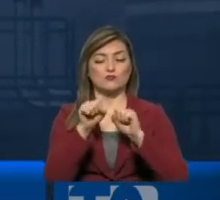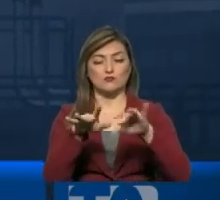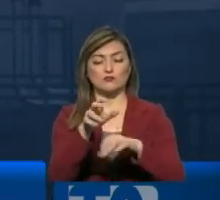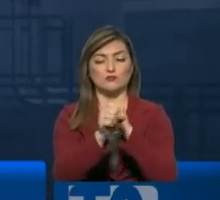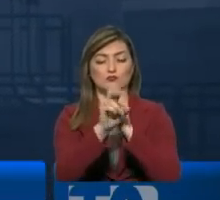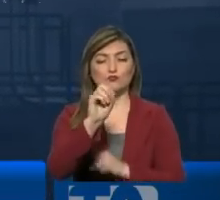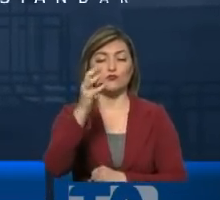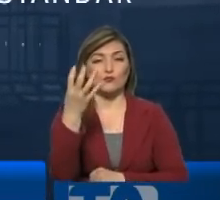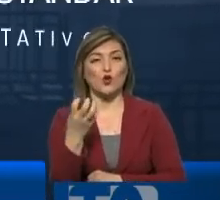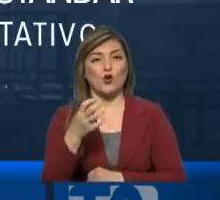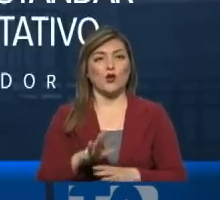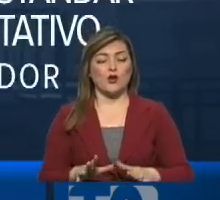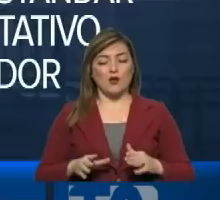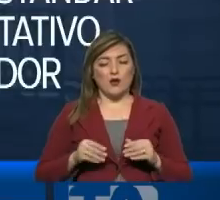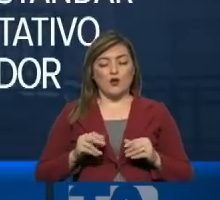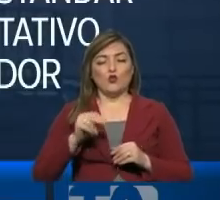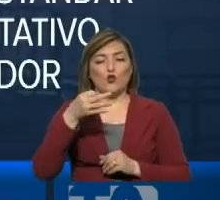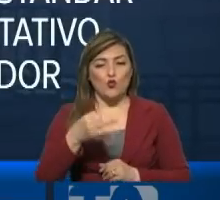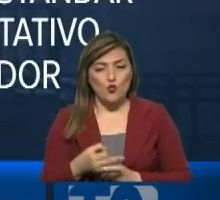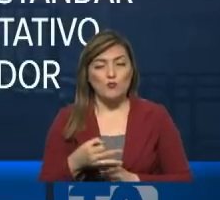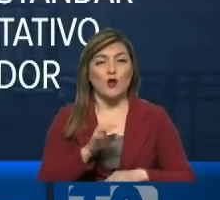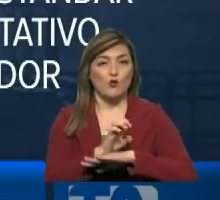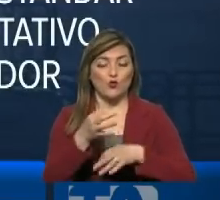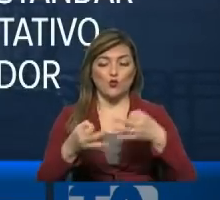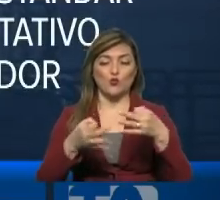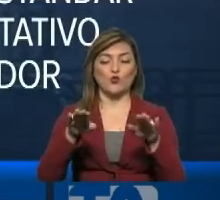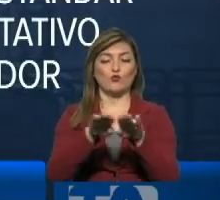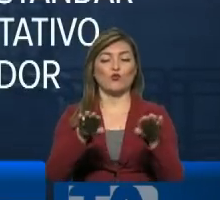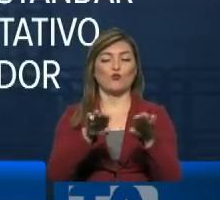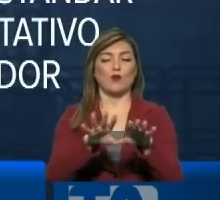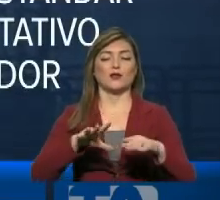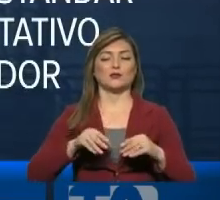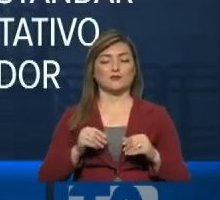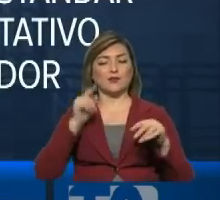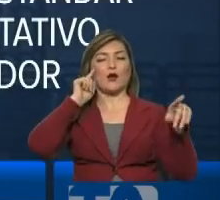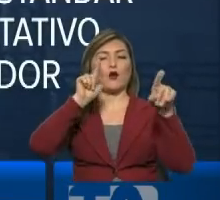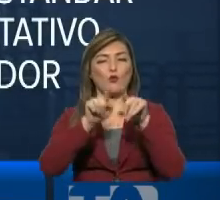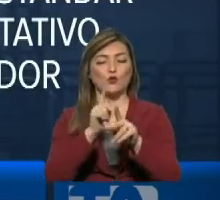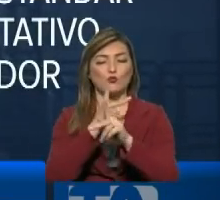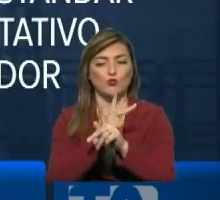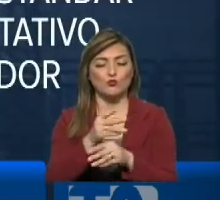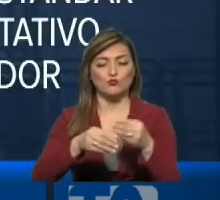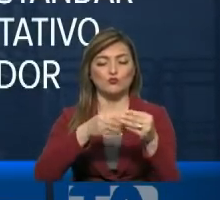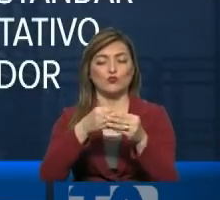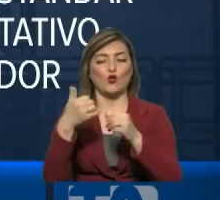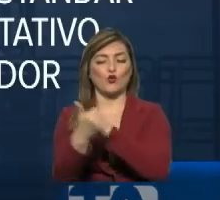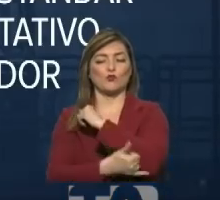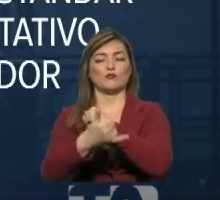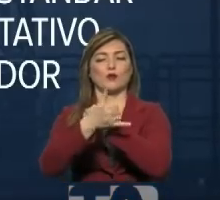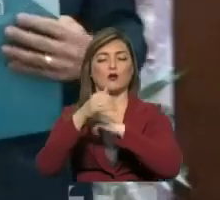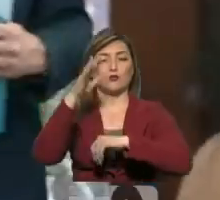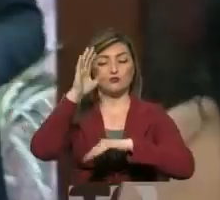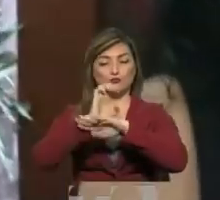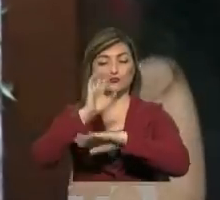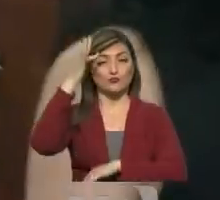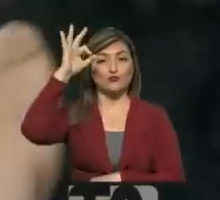2014, el CIADI admitió el reclamo por incumplimiento del estándar de trato justo y equitativo del Tratado Bilateral de Protección de Inversiones entre Ecuador y